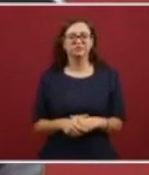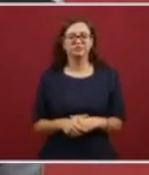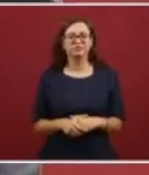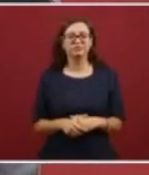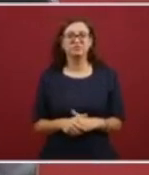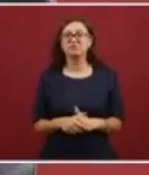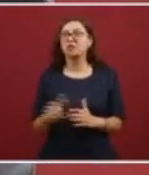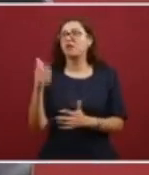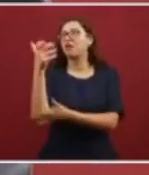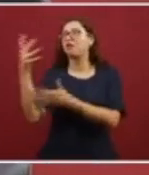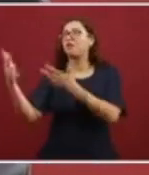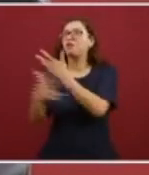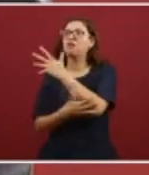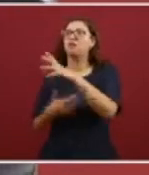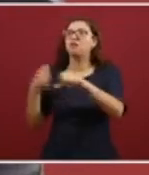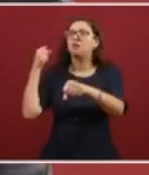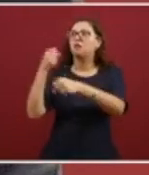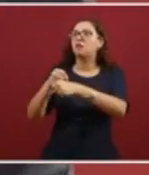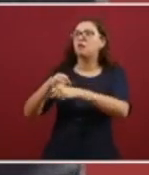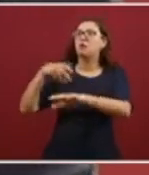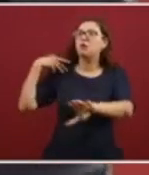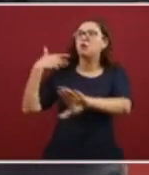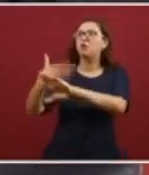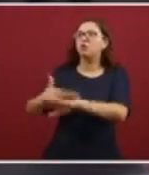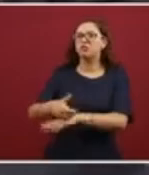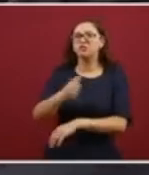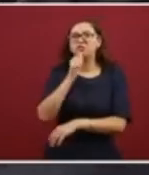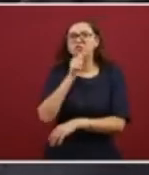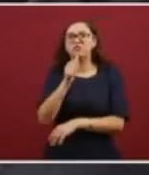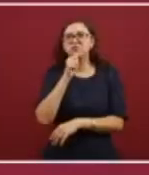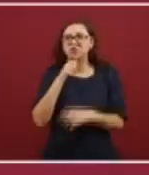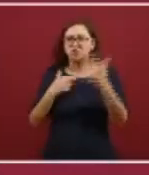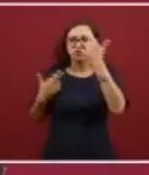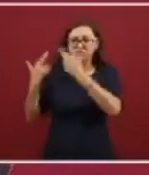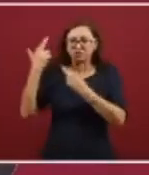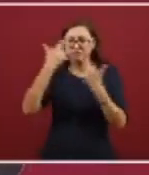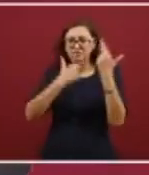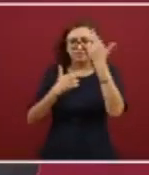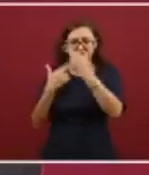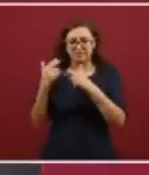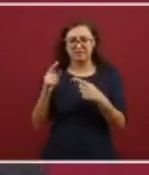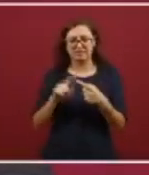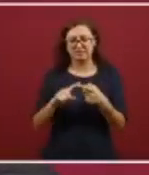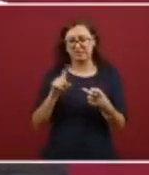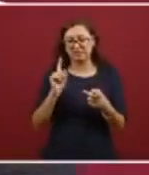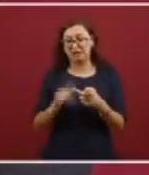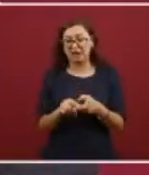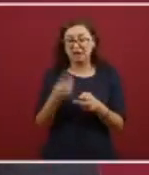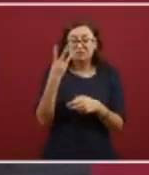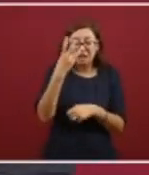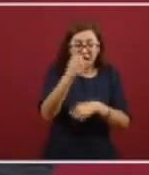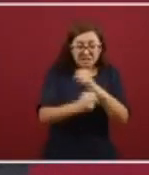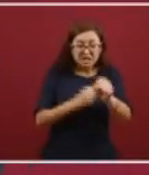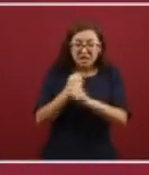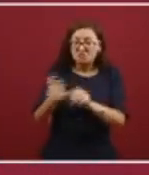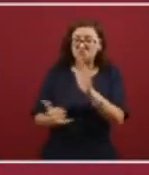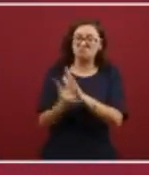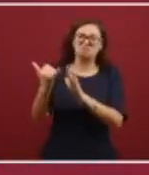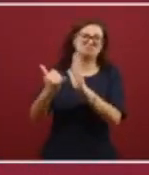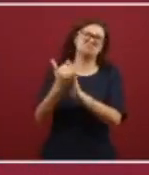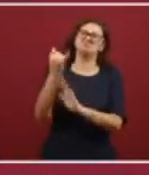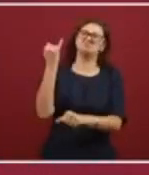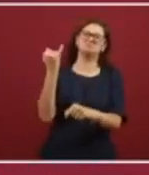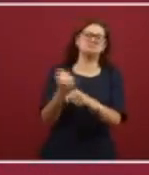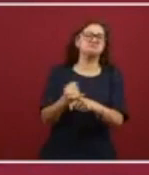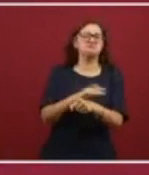estudio de impacto ambiental, que no se va a terminar en 3 años. Que va a costar